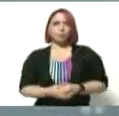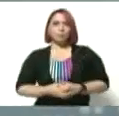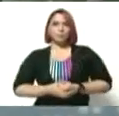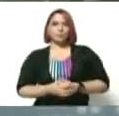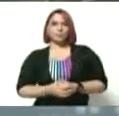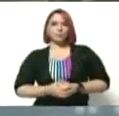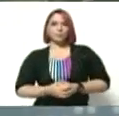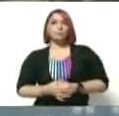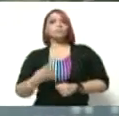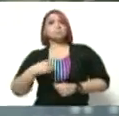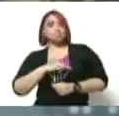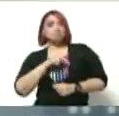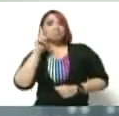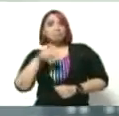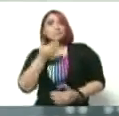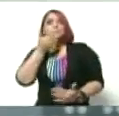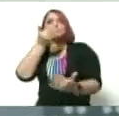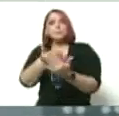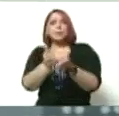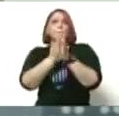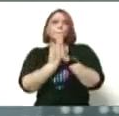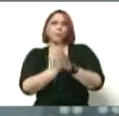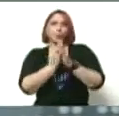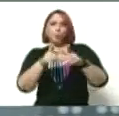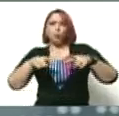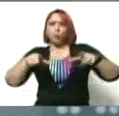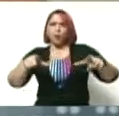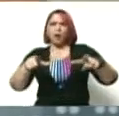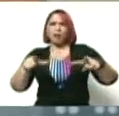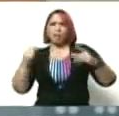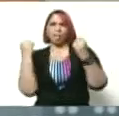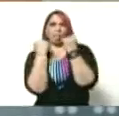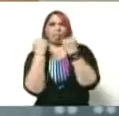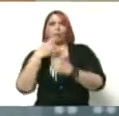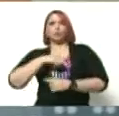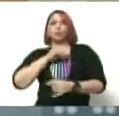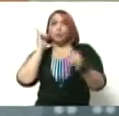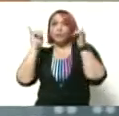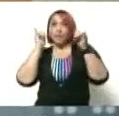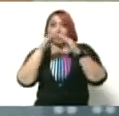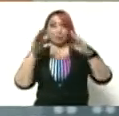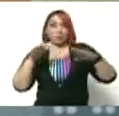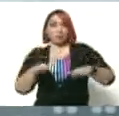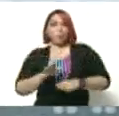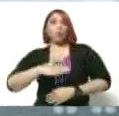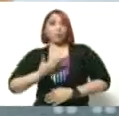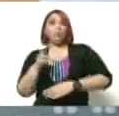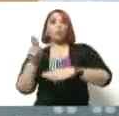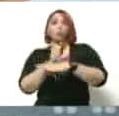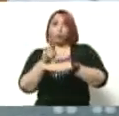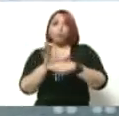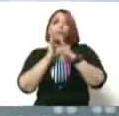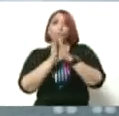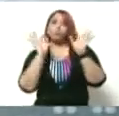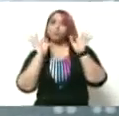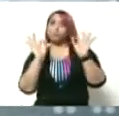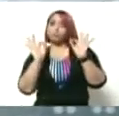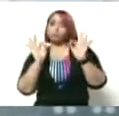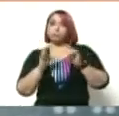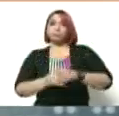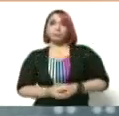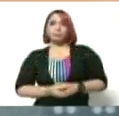estamos también pidiendo que en los sitios de concentración como estamos en fiestas decembrinas podemos utilizar especiales para